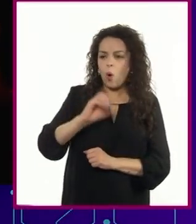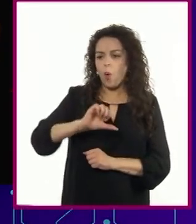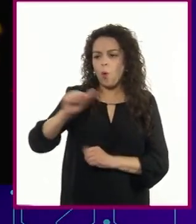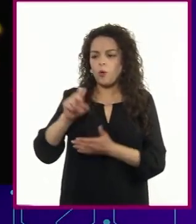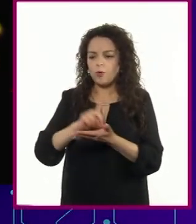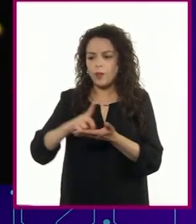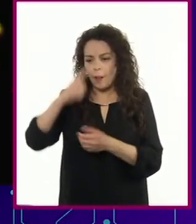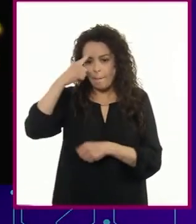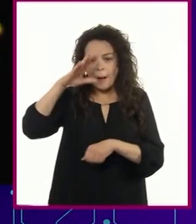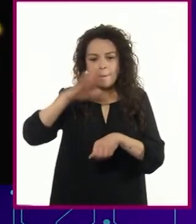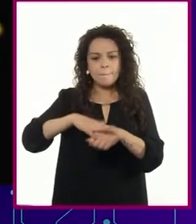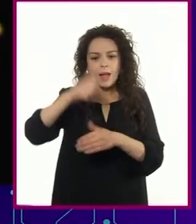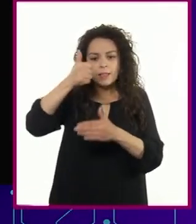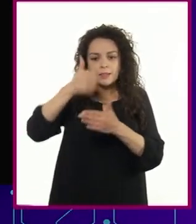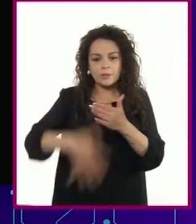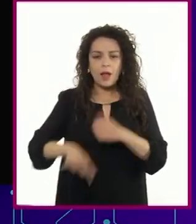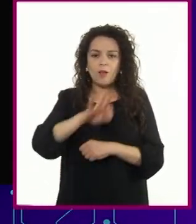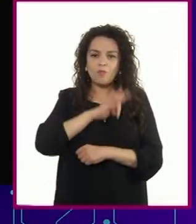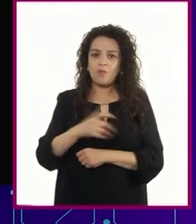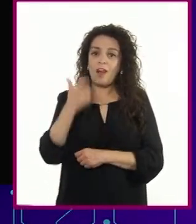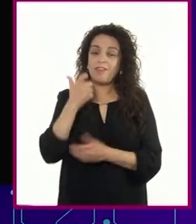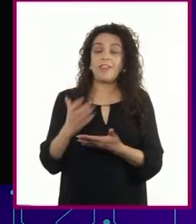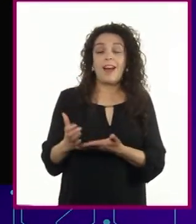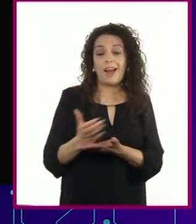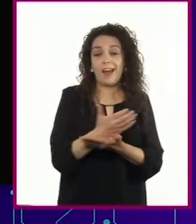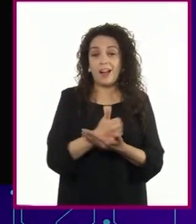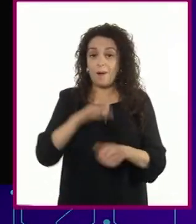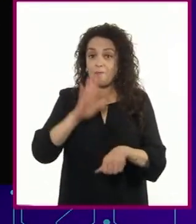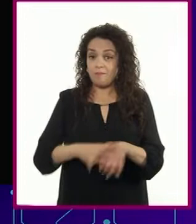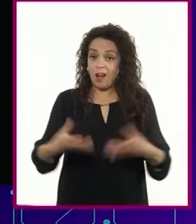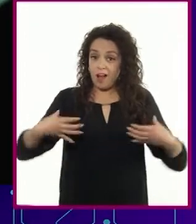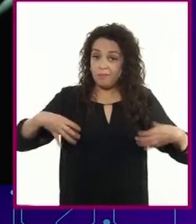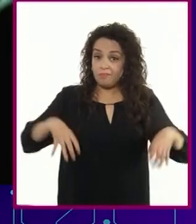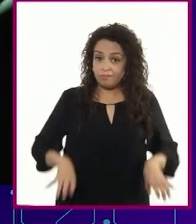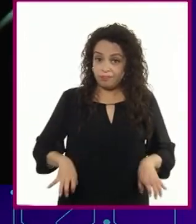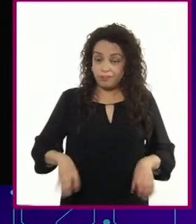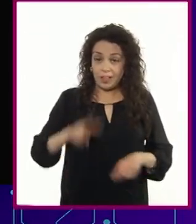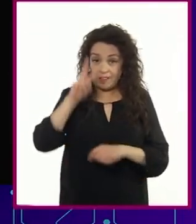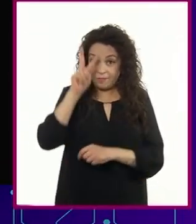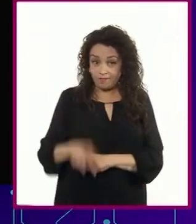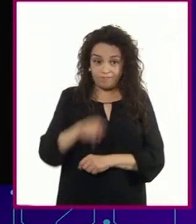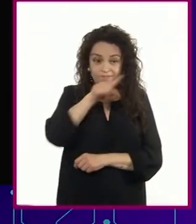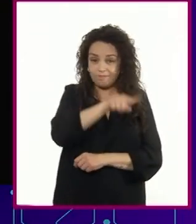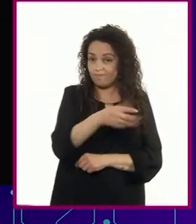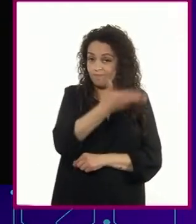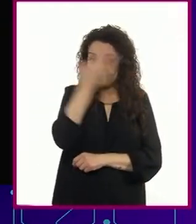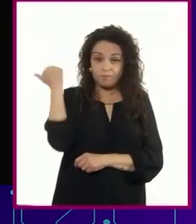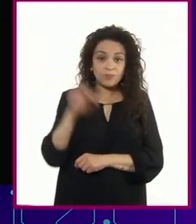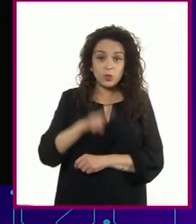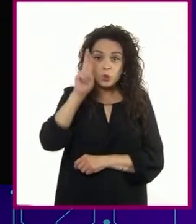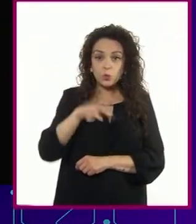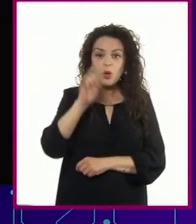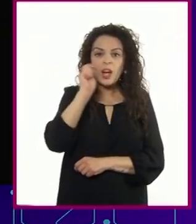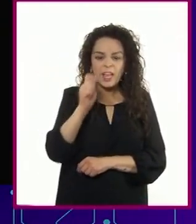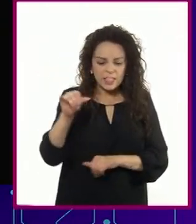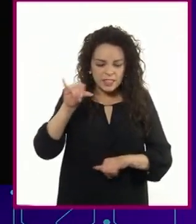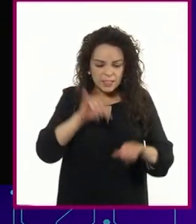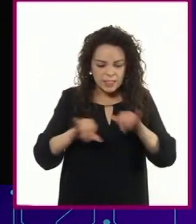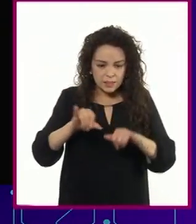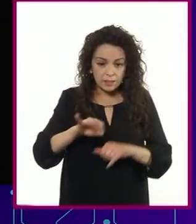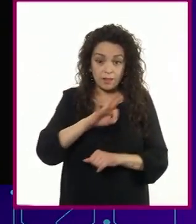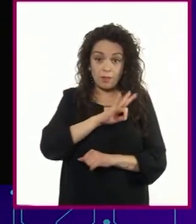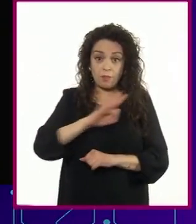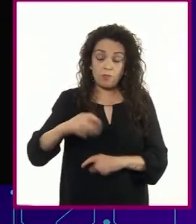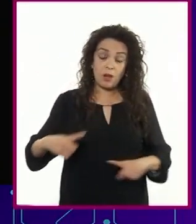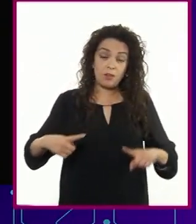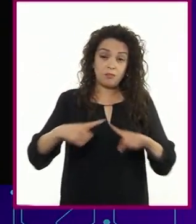más barata y sacar más dinero. Nunca sabes qué le ponen. Hay un riesgo elevado de darte una sobredosis, una inyección